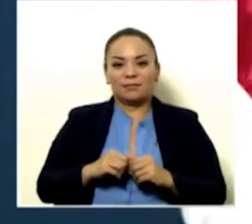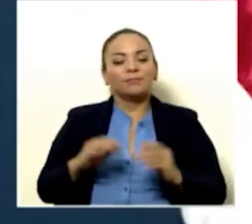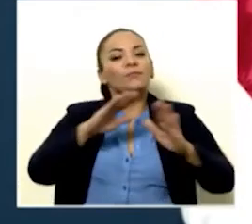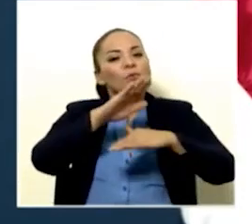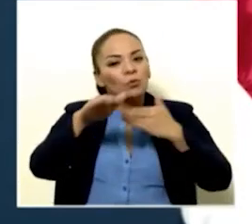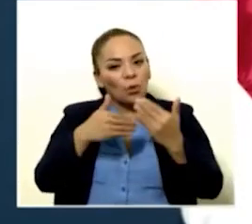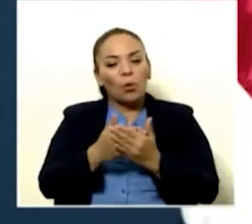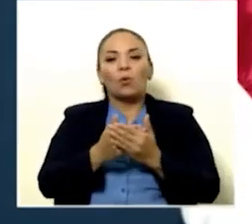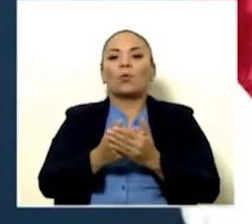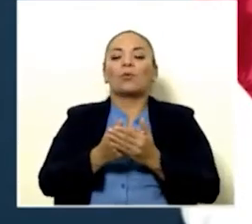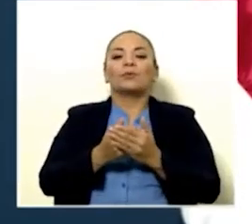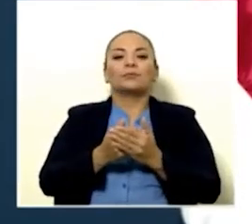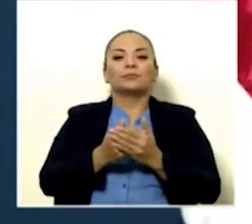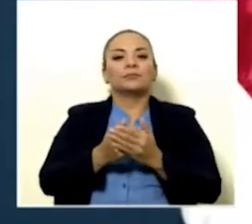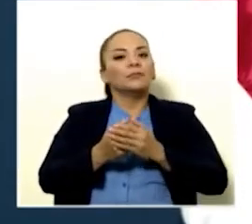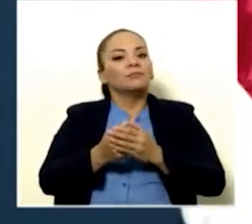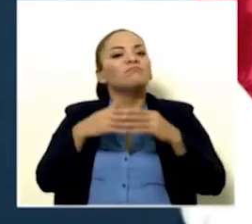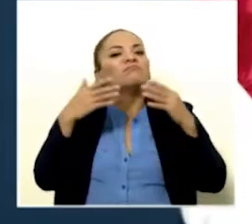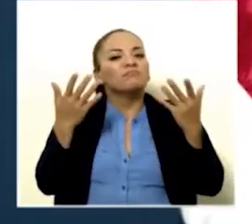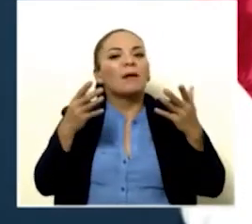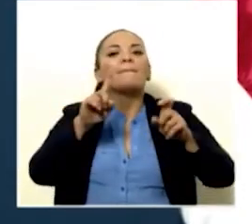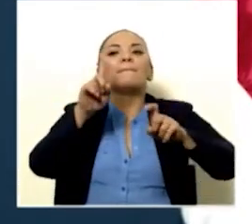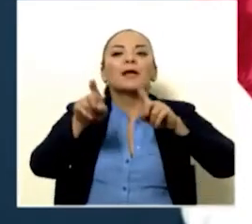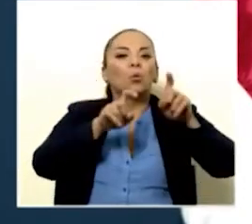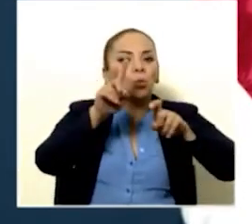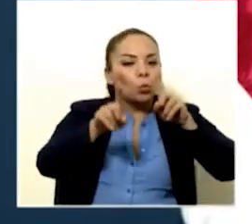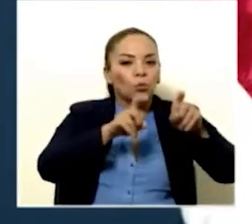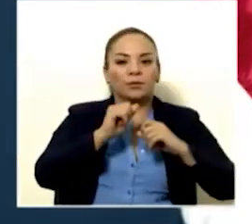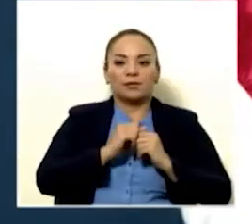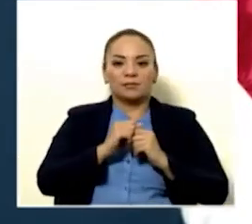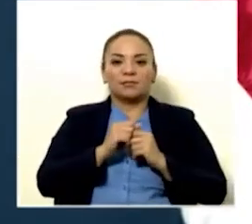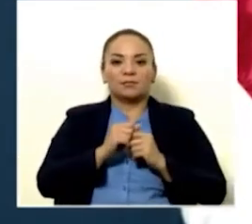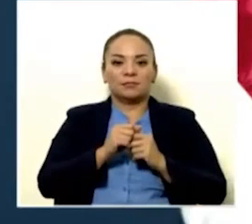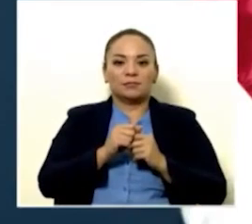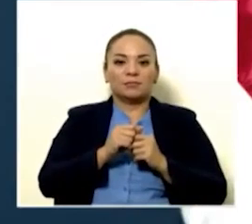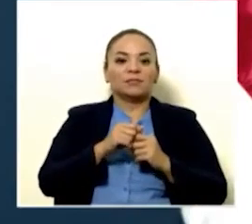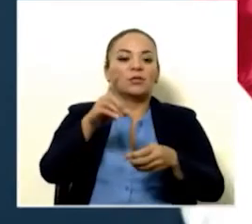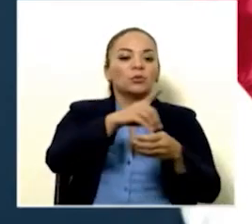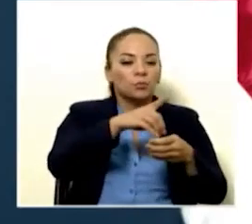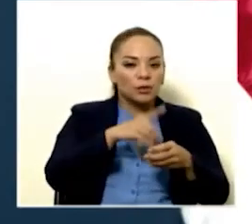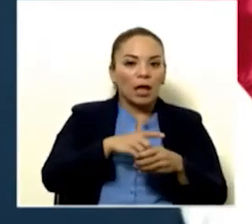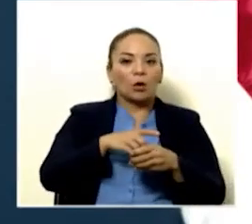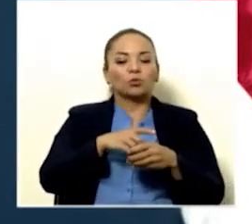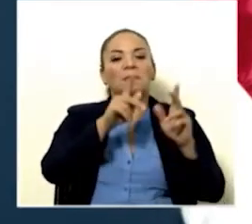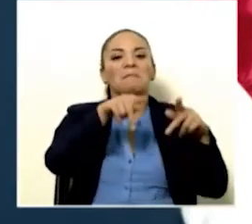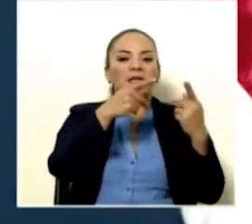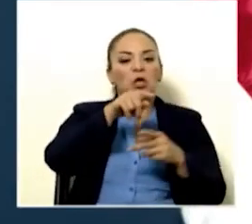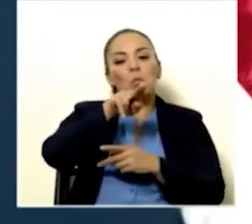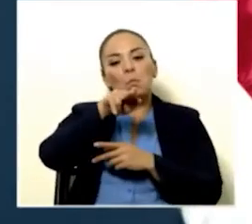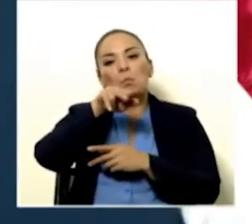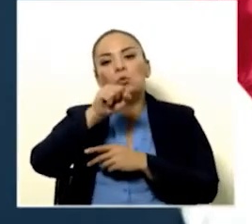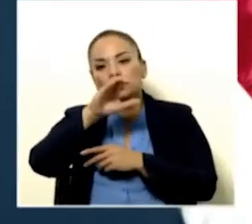las preguntas legítimas que hicieron diputados en el PUSC y en otras fracciones. No